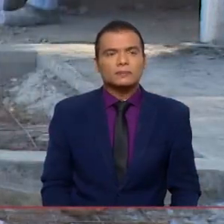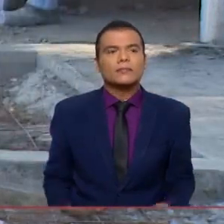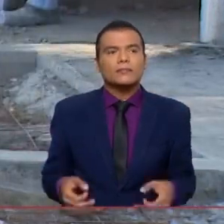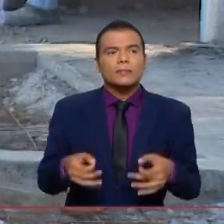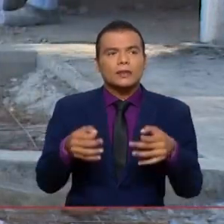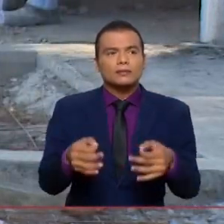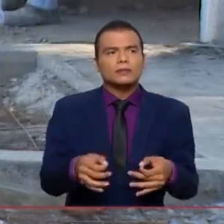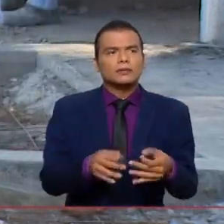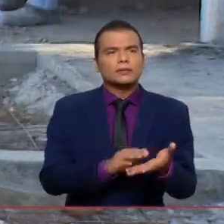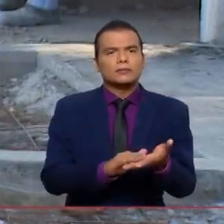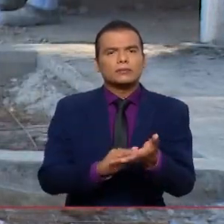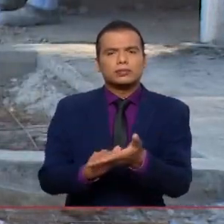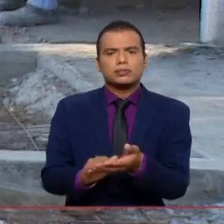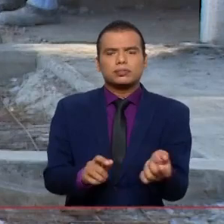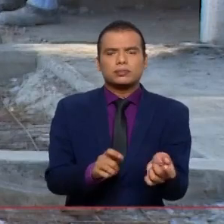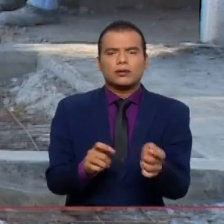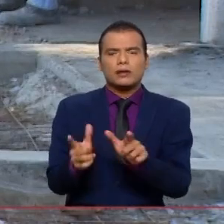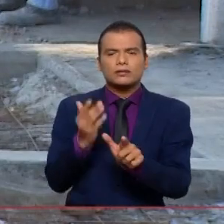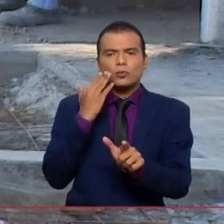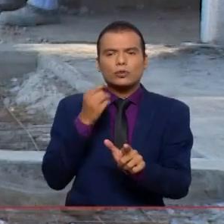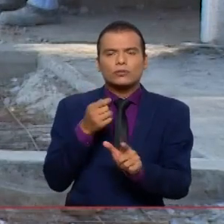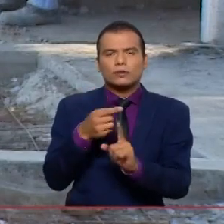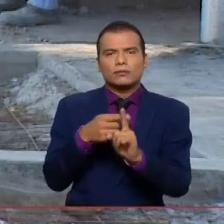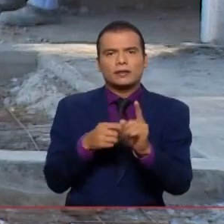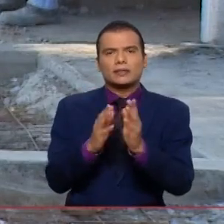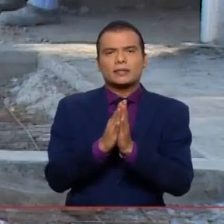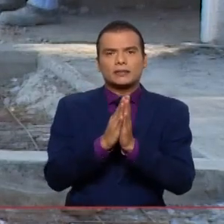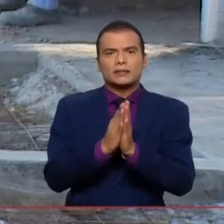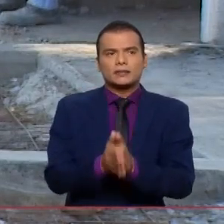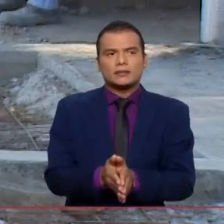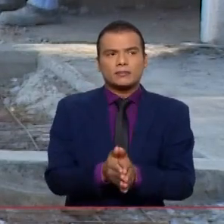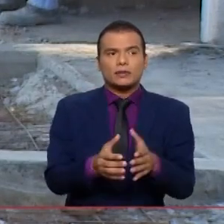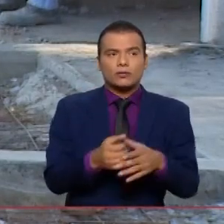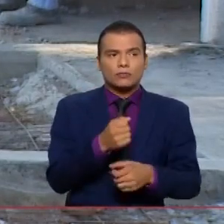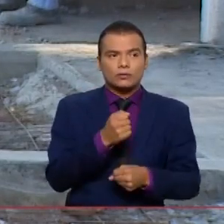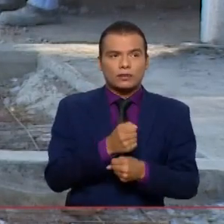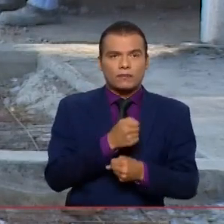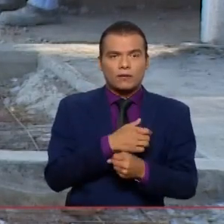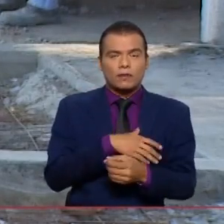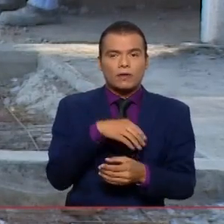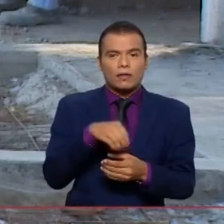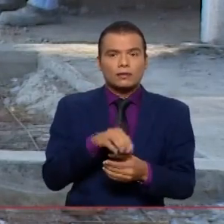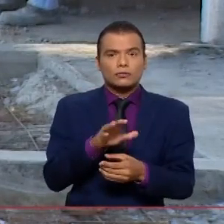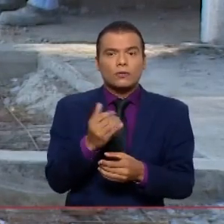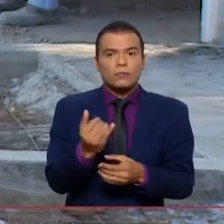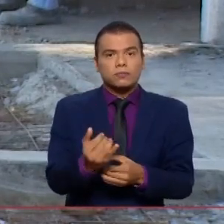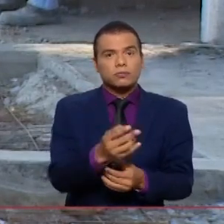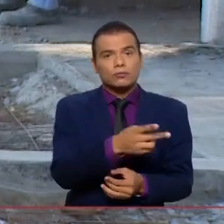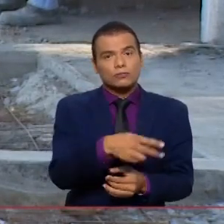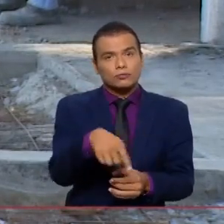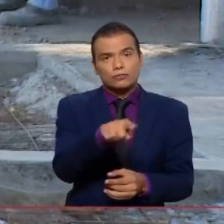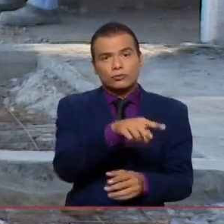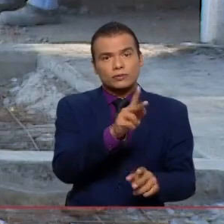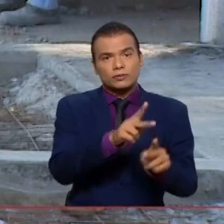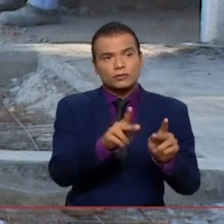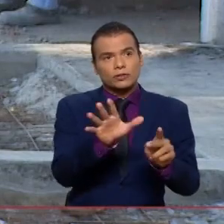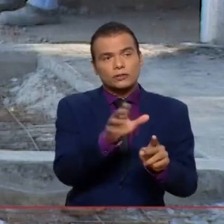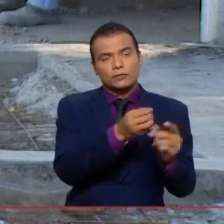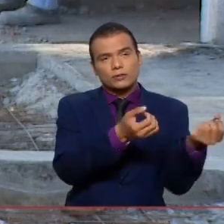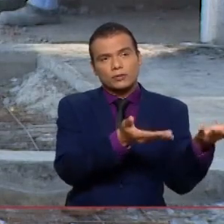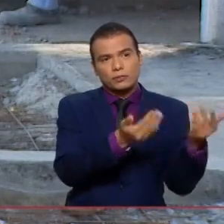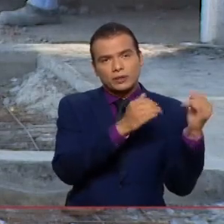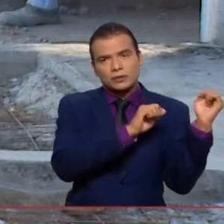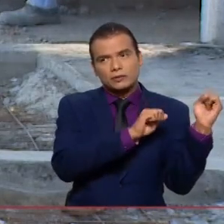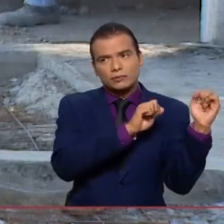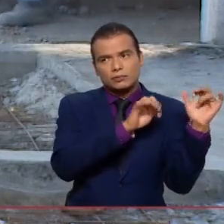la renovación sea entregada en diciembre, mes para el que los comerciantes de este emblemático lugar invitan a todos los vallecaucanos y visitantes a pasar